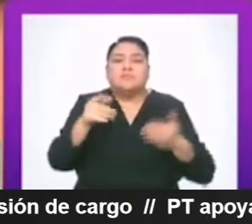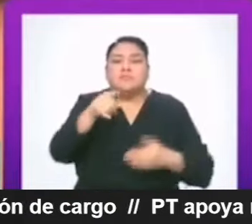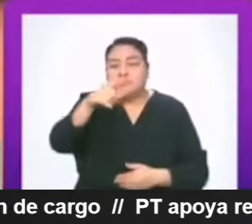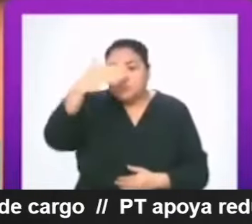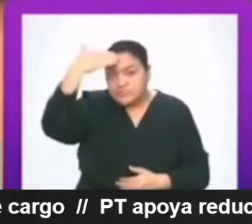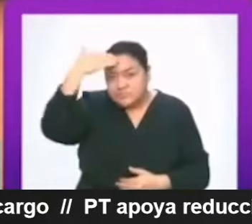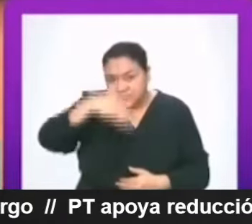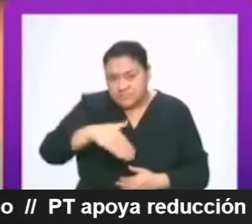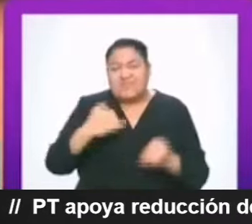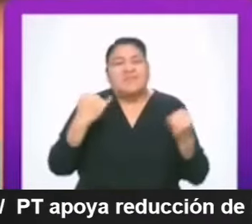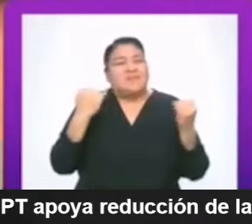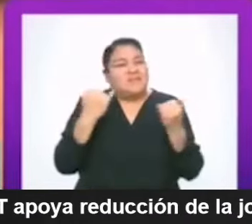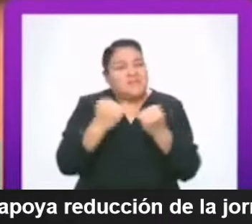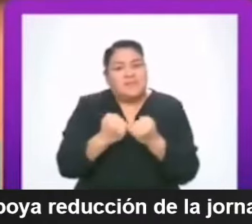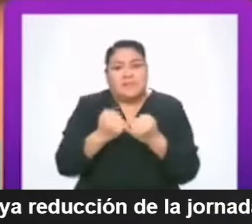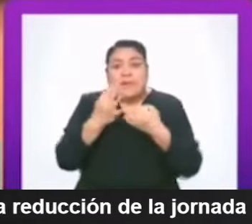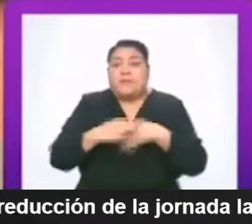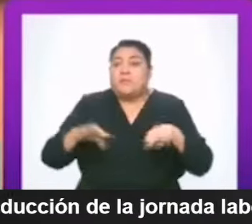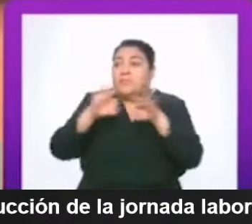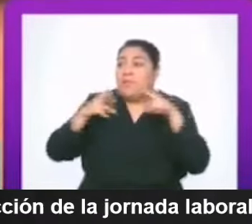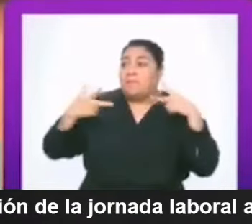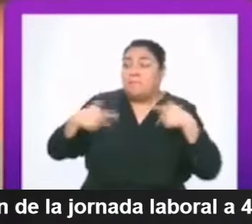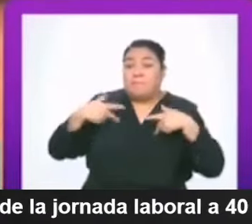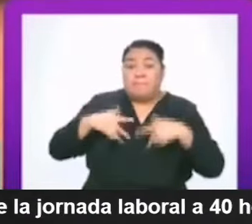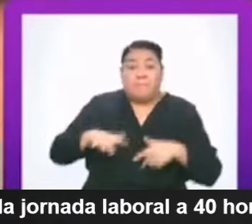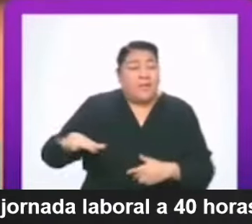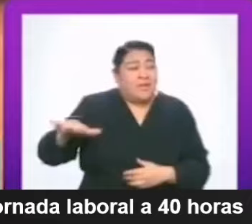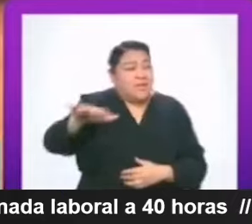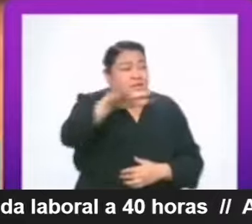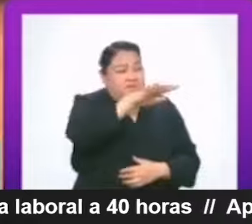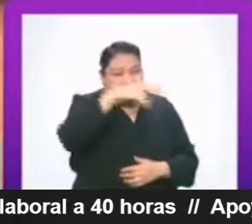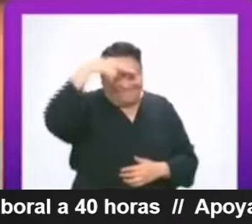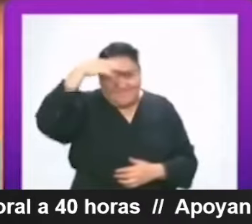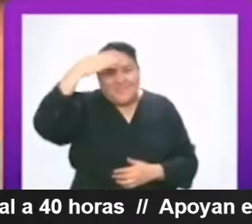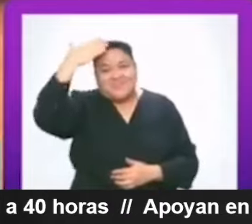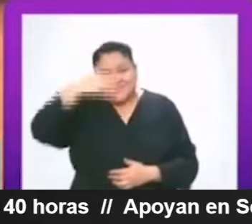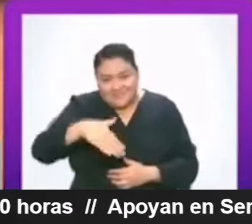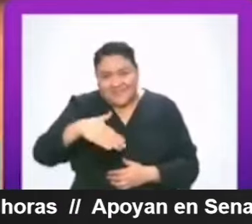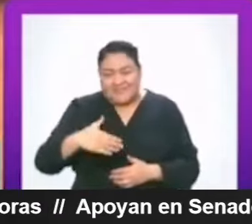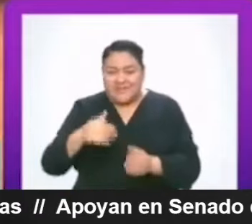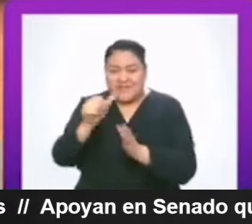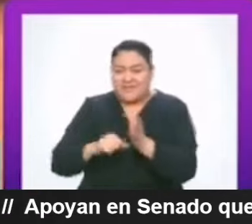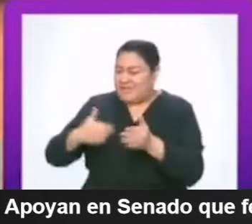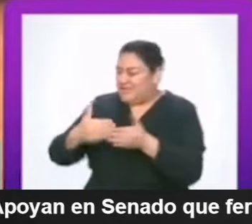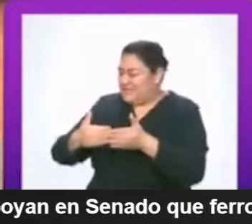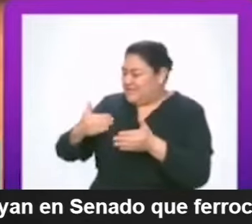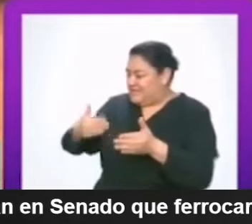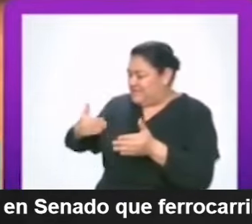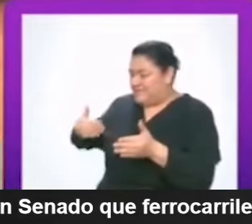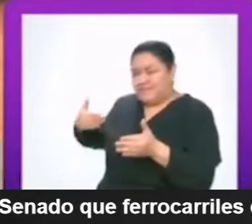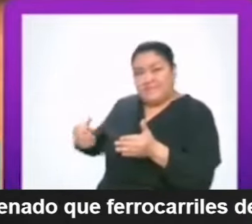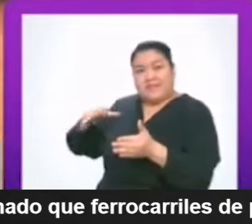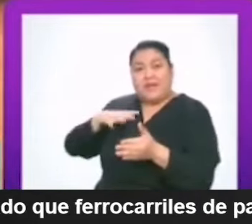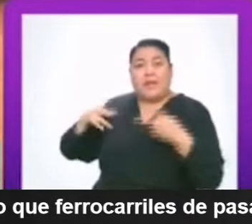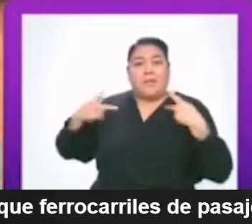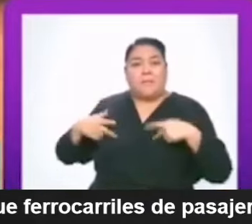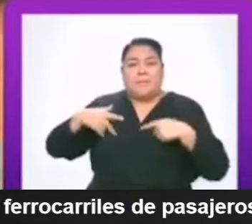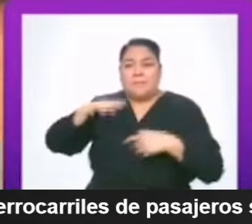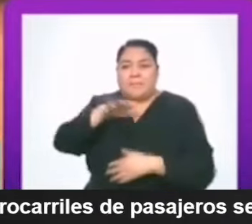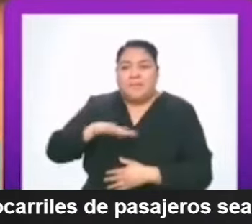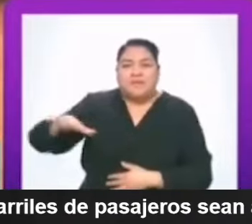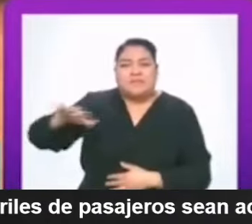conocimiento público y de un profundo interés para toda la sociedad mexicana, en los últimos meses, justo, la sociedad ha